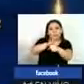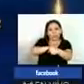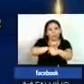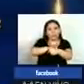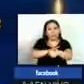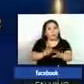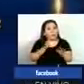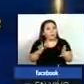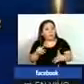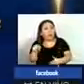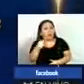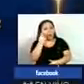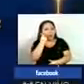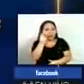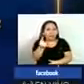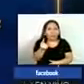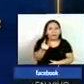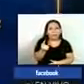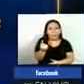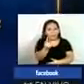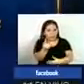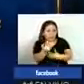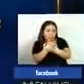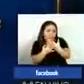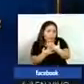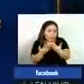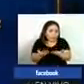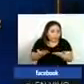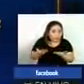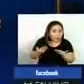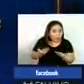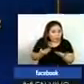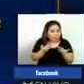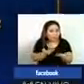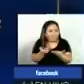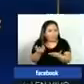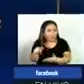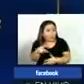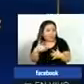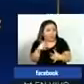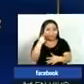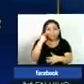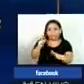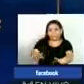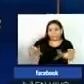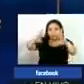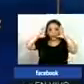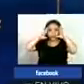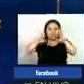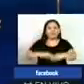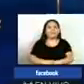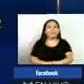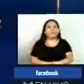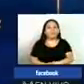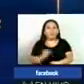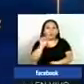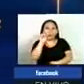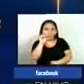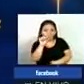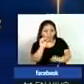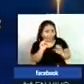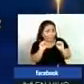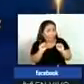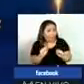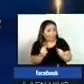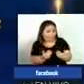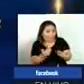casos donde se están buscando donadores de plasma, de personas recuperadas y por favor preste mucha atención porque usted puede salvar